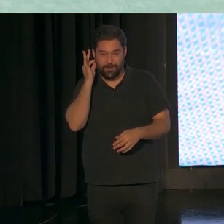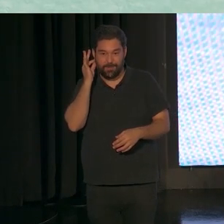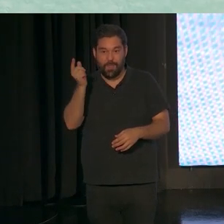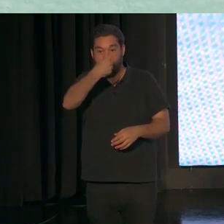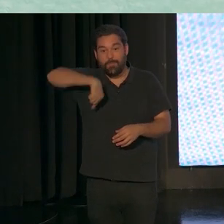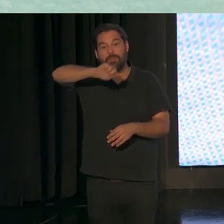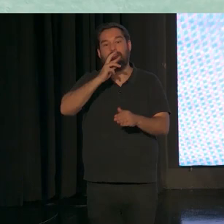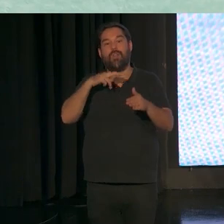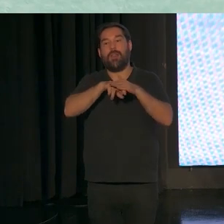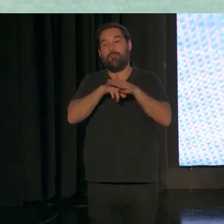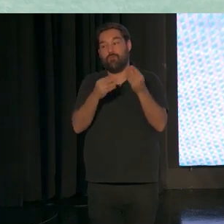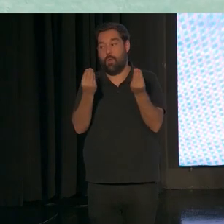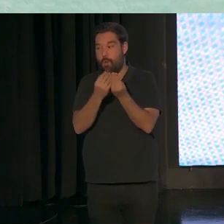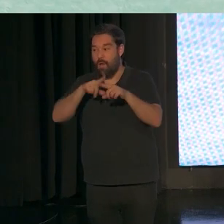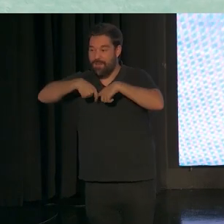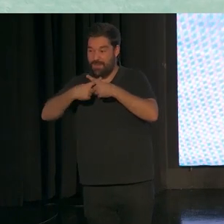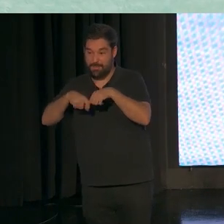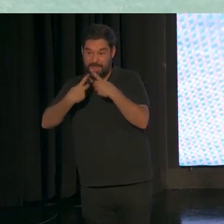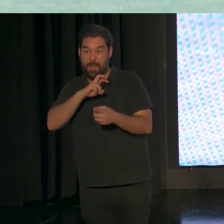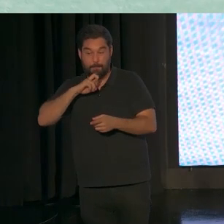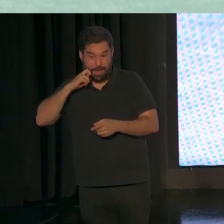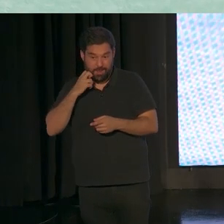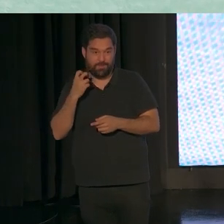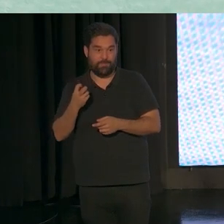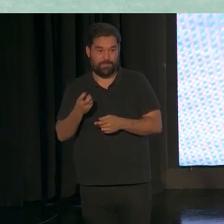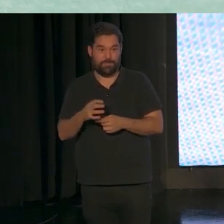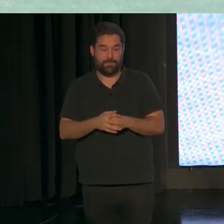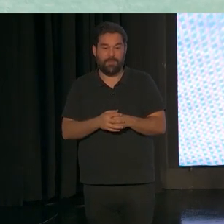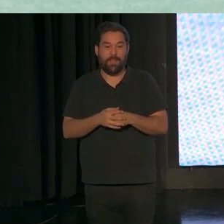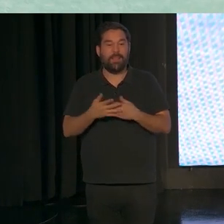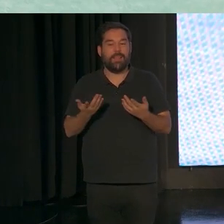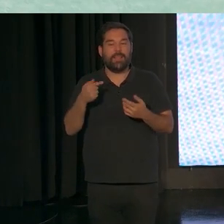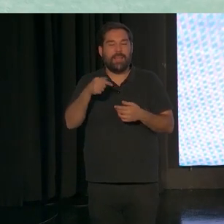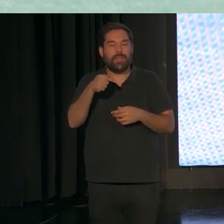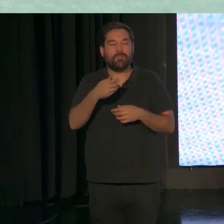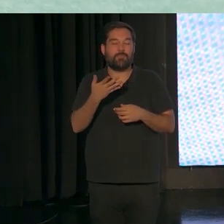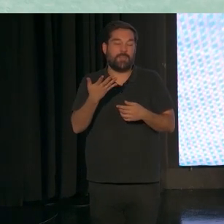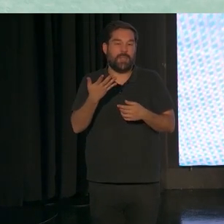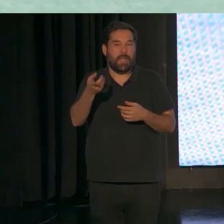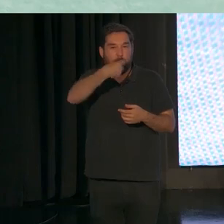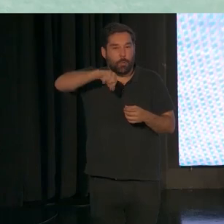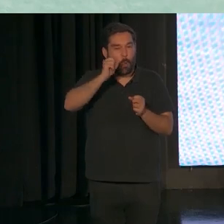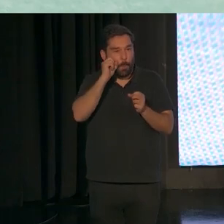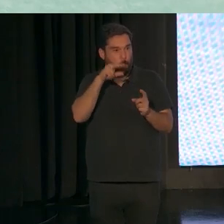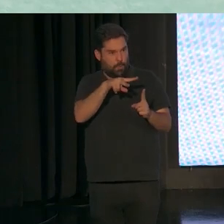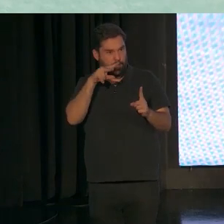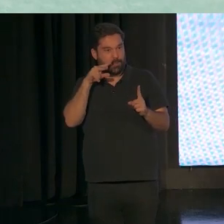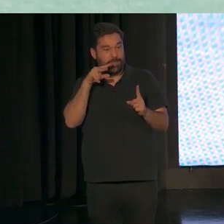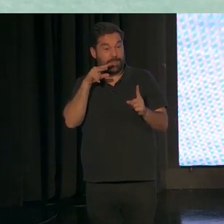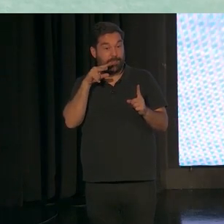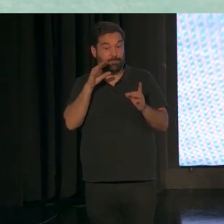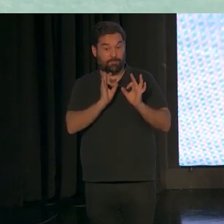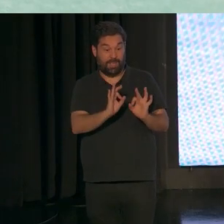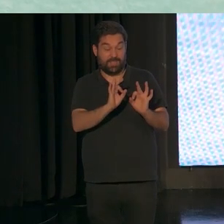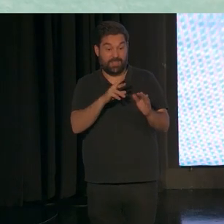junto con la familia un recurso super valioso y esto a mí me interesaría que lo vierais así O sea que tuvierais claro que sois un recurso super